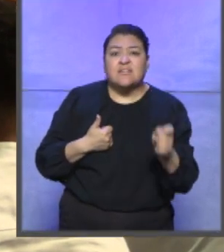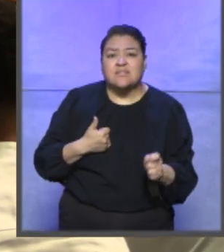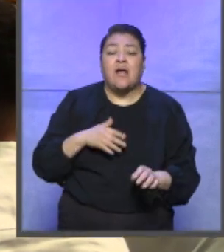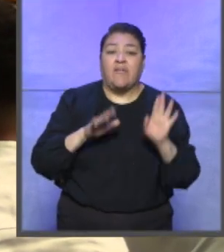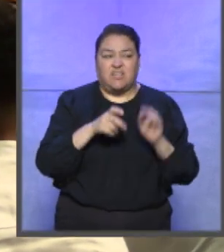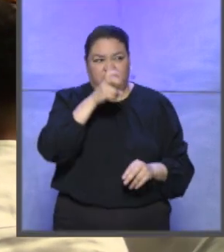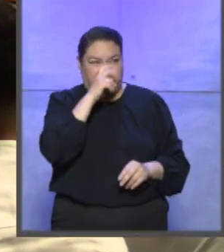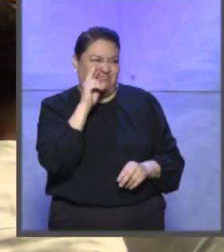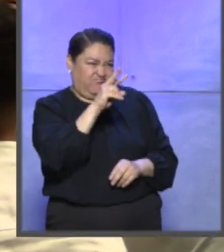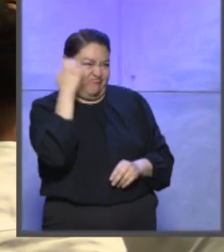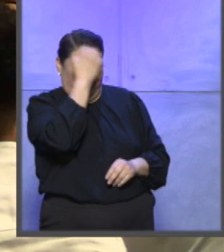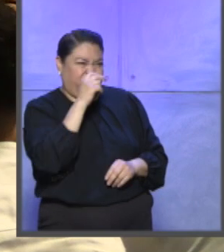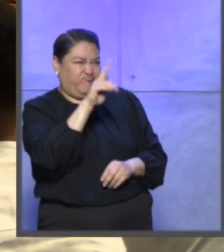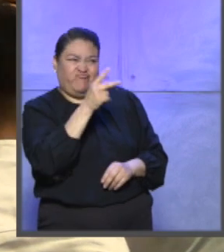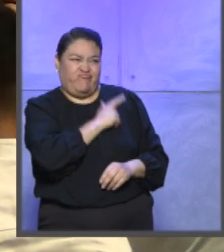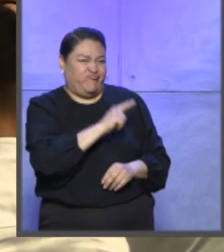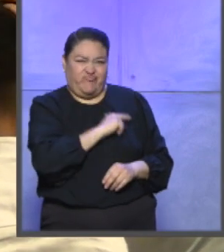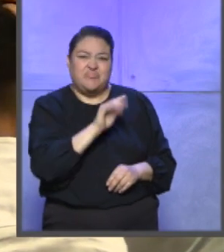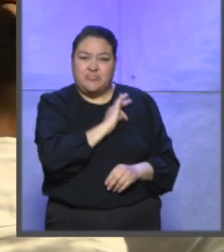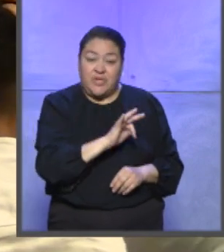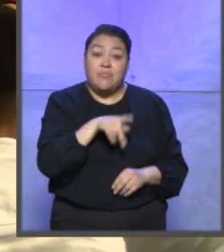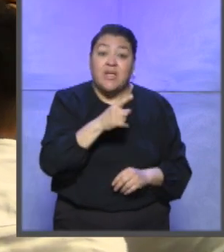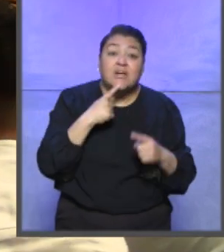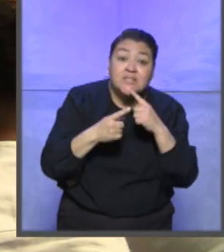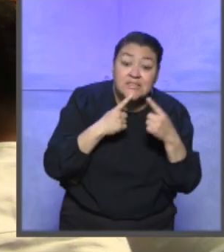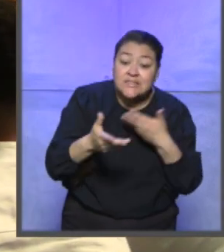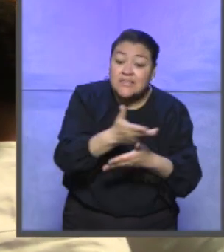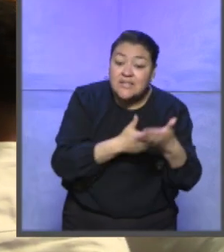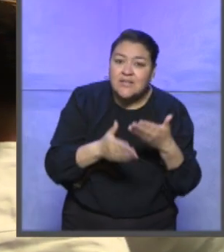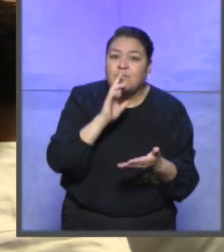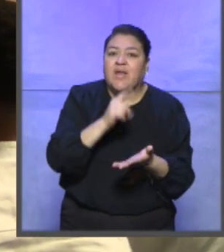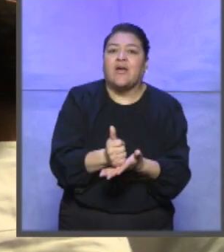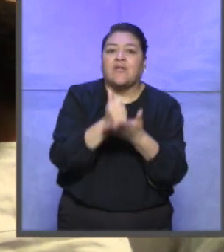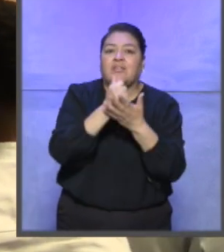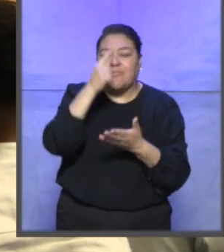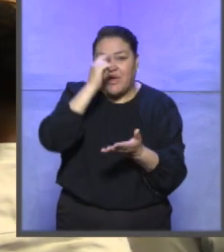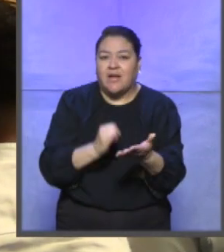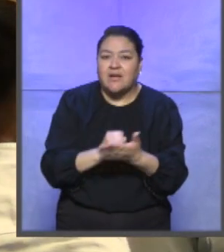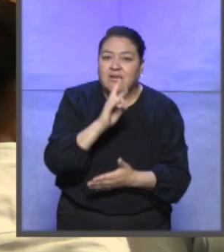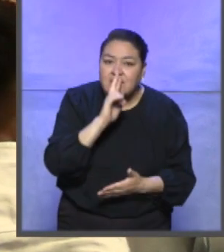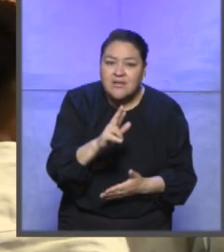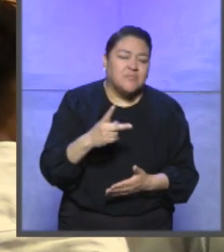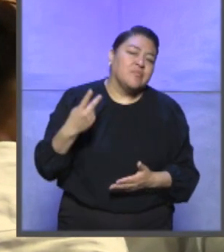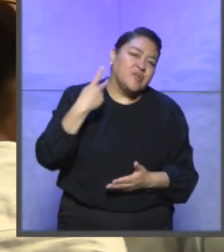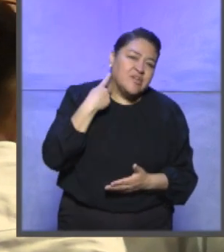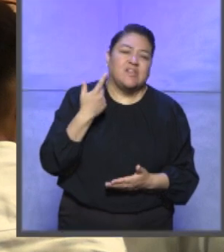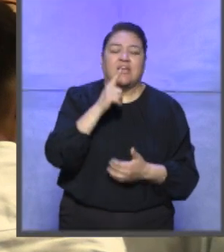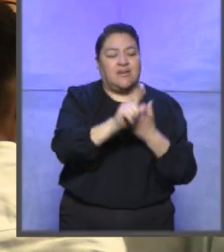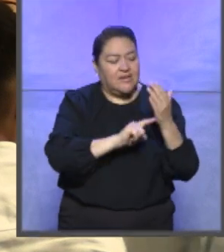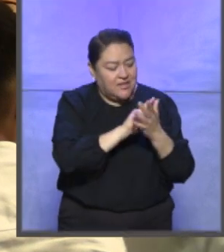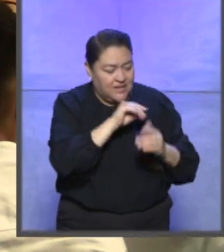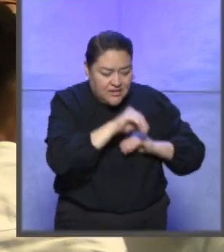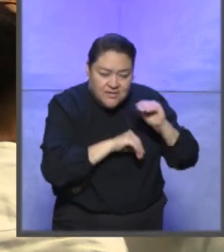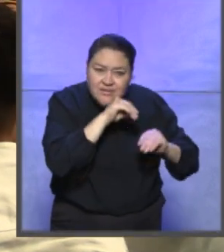siempre fuimos críticos. Debatir es el medio adecuado para fundamentar la toma de las decisiones públicas, definir políticas,